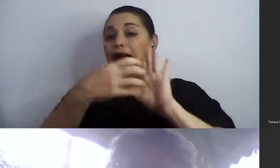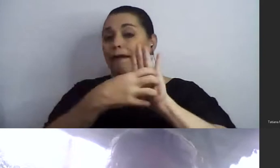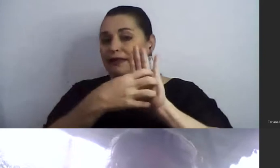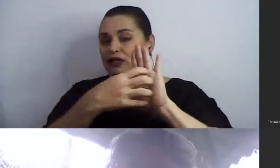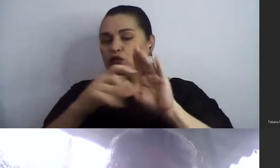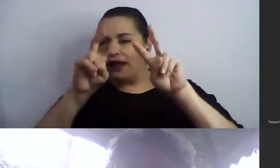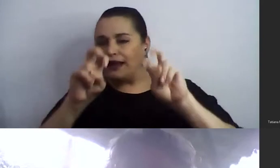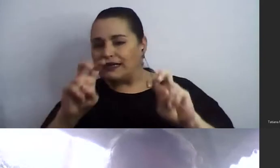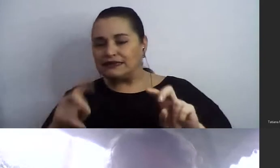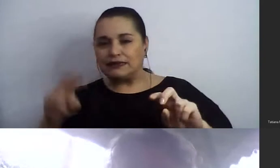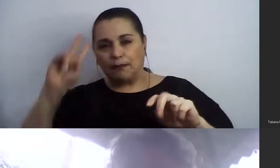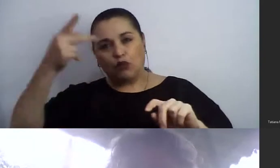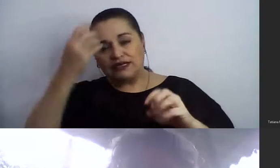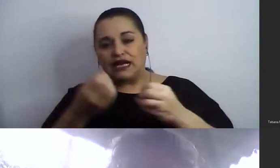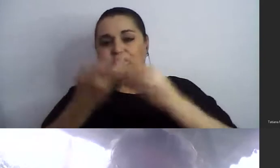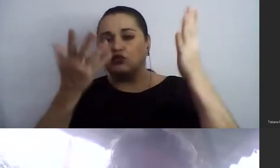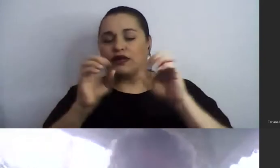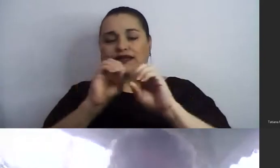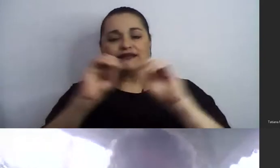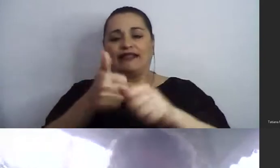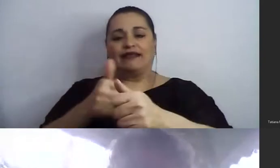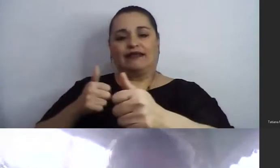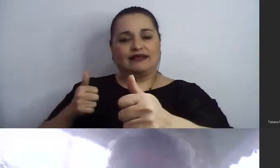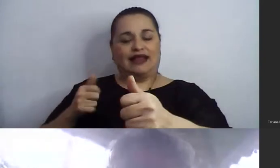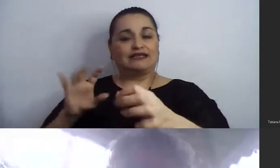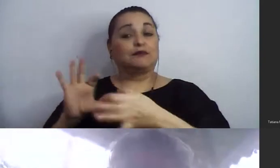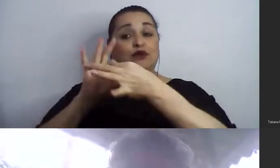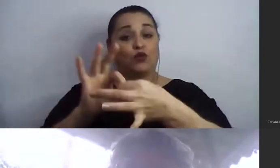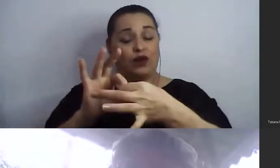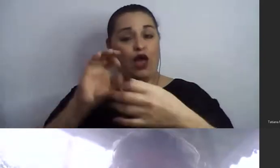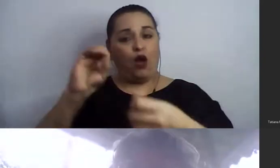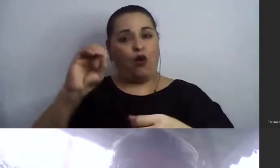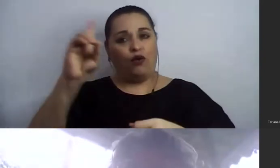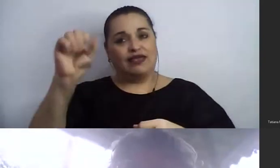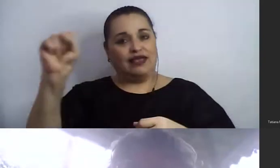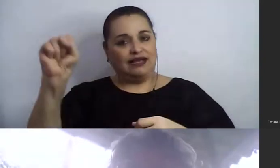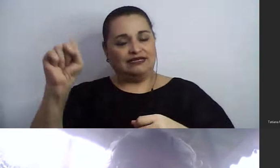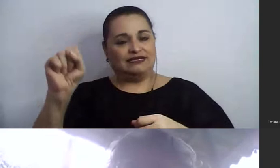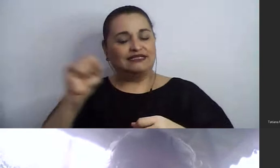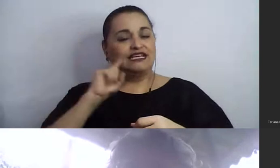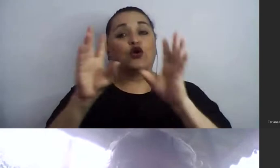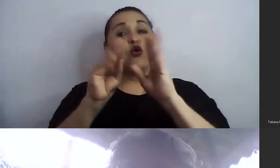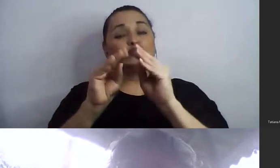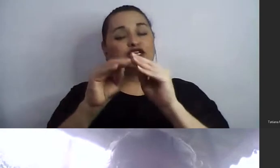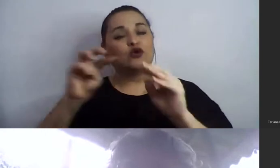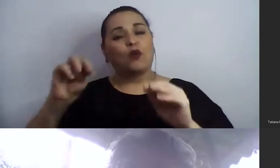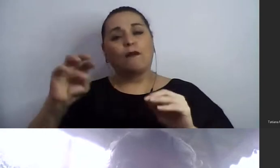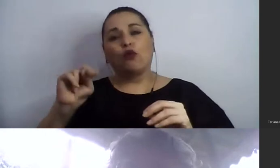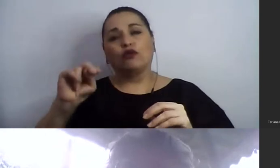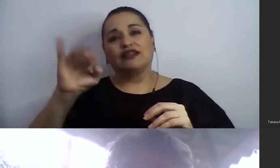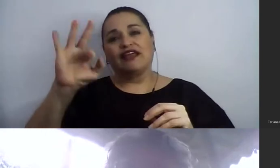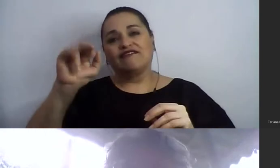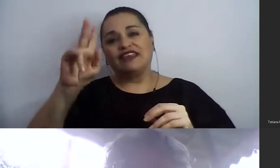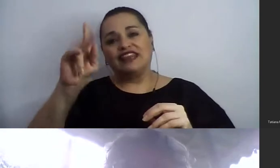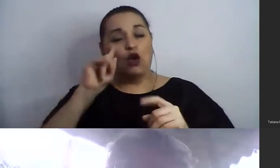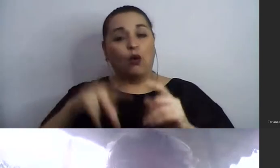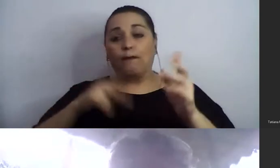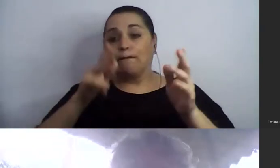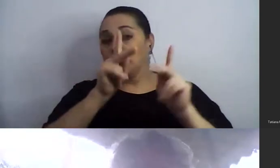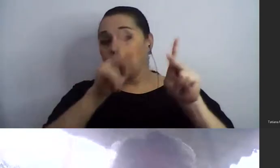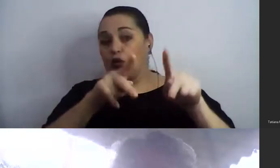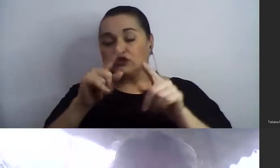políticas públicas para no dejar a nadie atrás vinculadas a los ODS el consenso de Montevideo sobre población y desarrollo y se